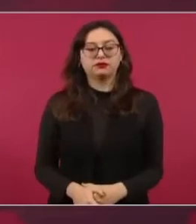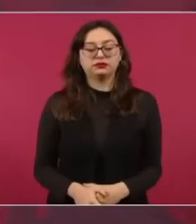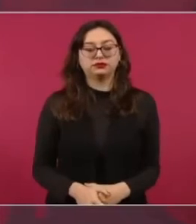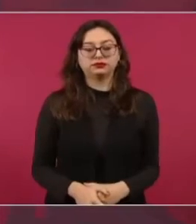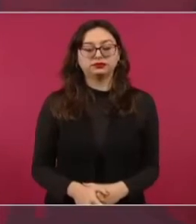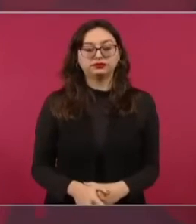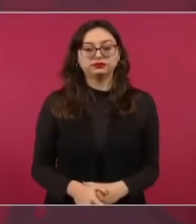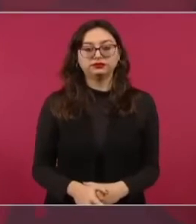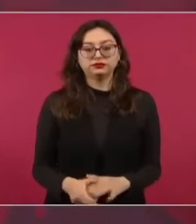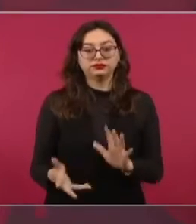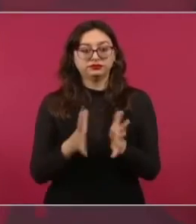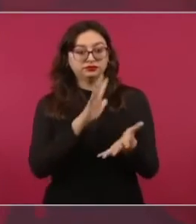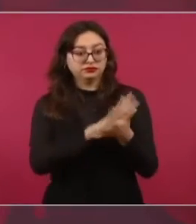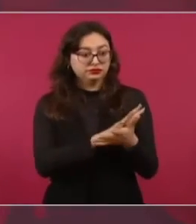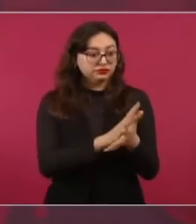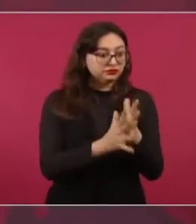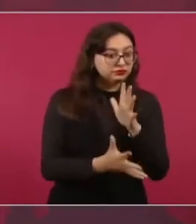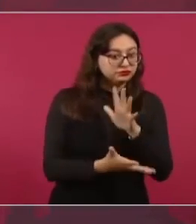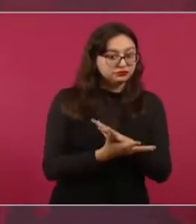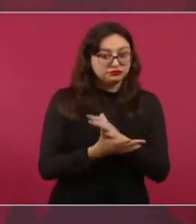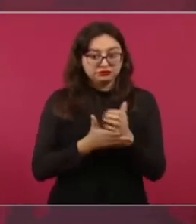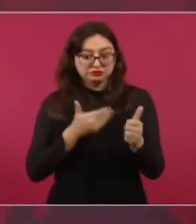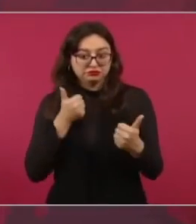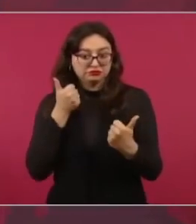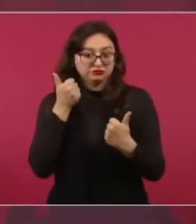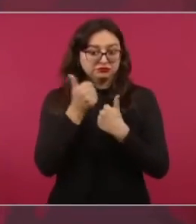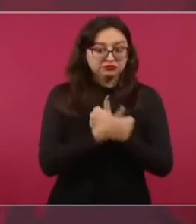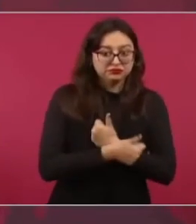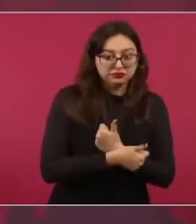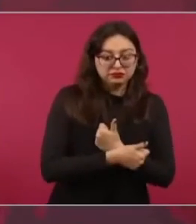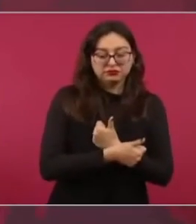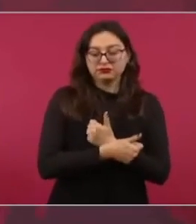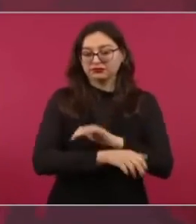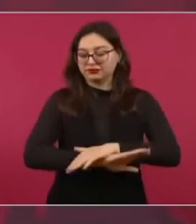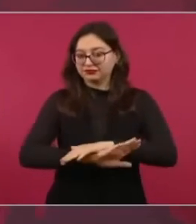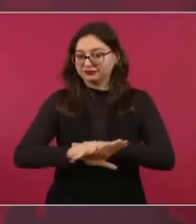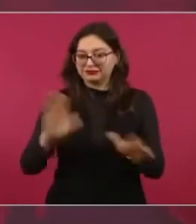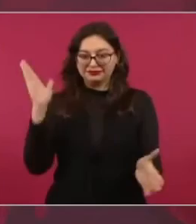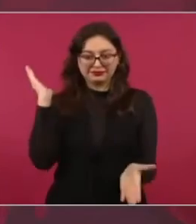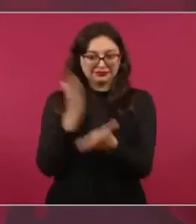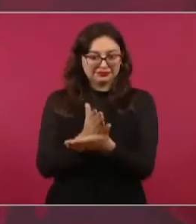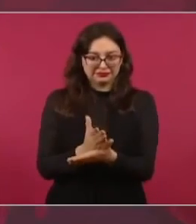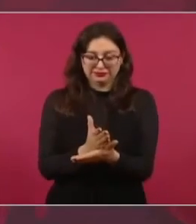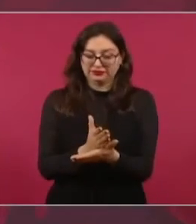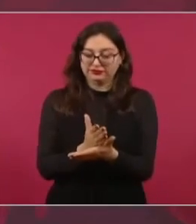no haya contubernio entre autoridades y delincuencia,